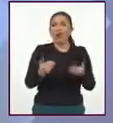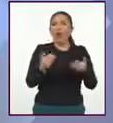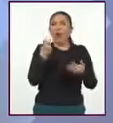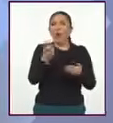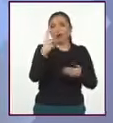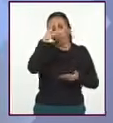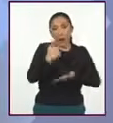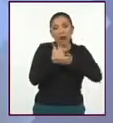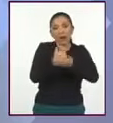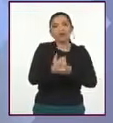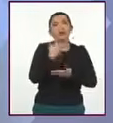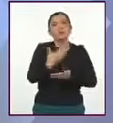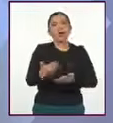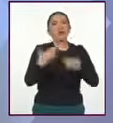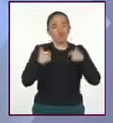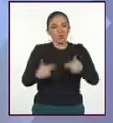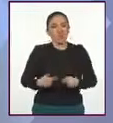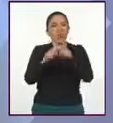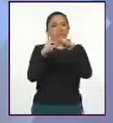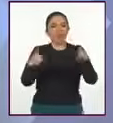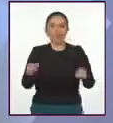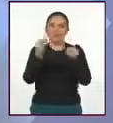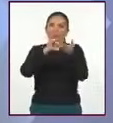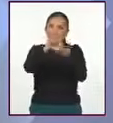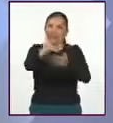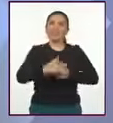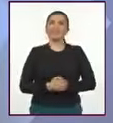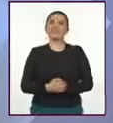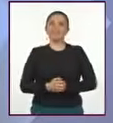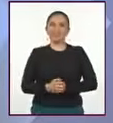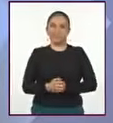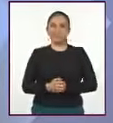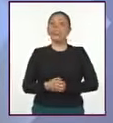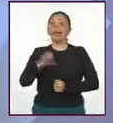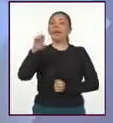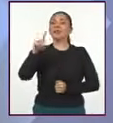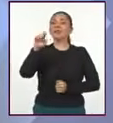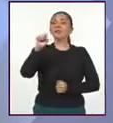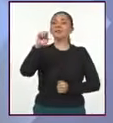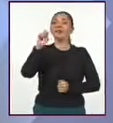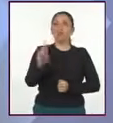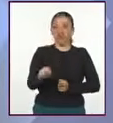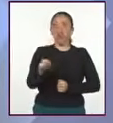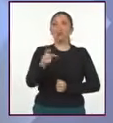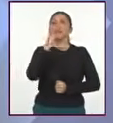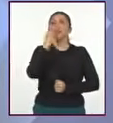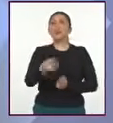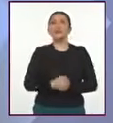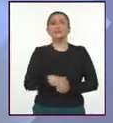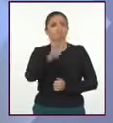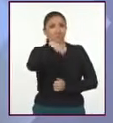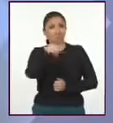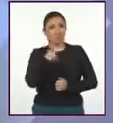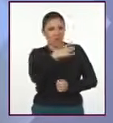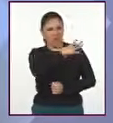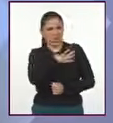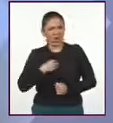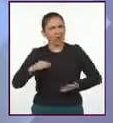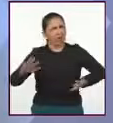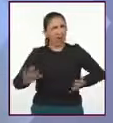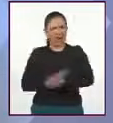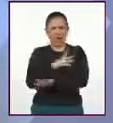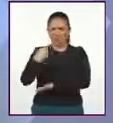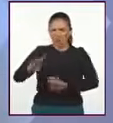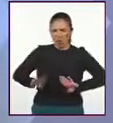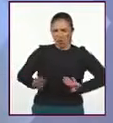el desarrollo humano. Siempre. Muchas gracias, Magdalena. Edson Muñoz nos pregunta: si mi hijo cambia su forma de actuar o